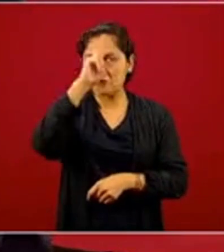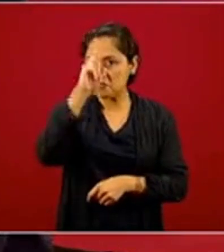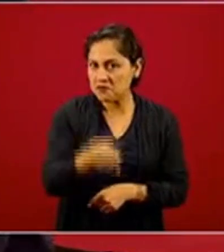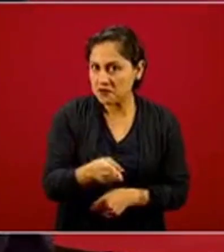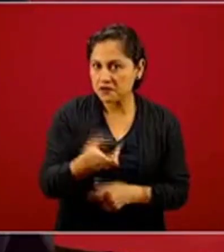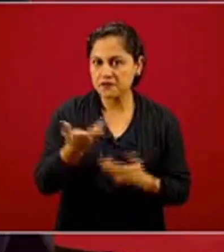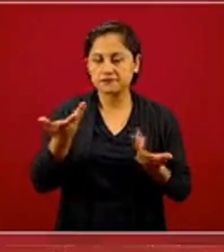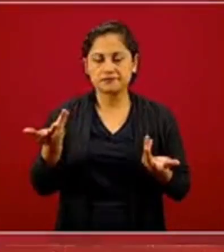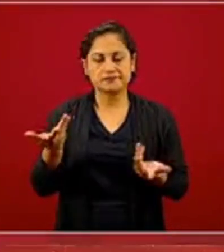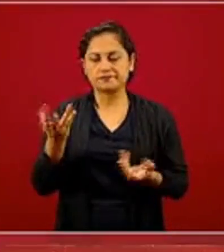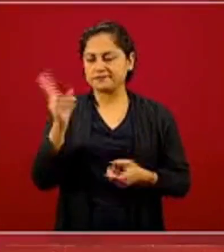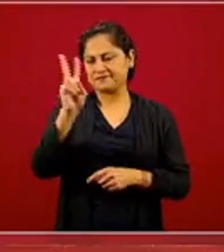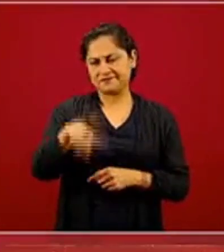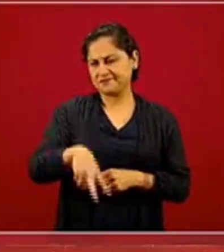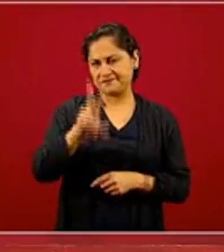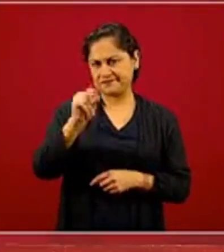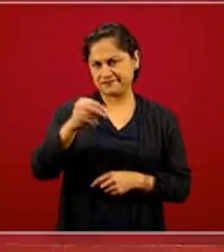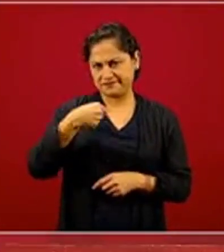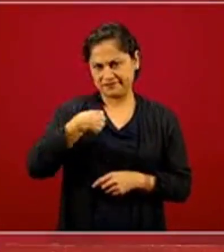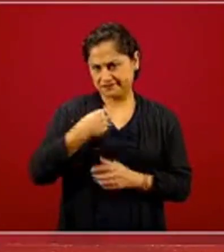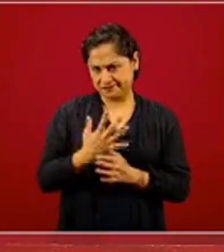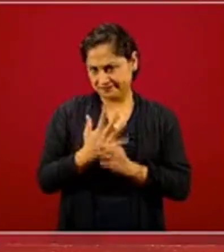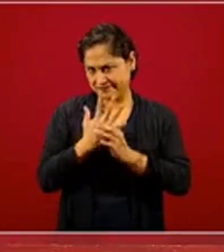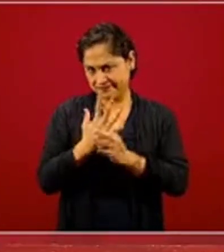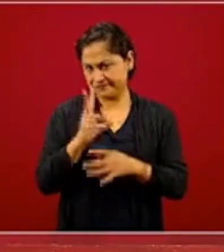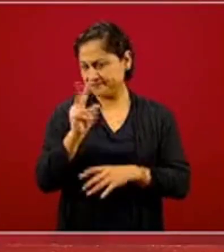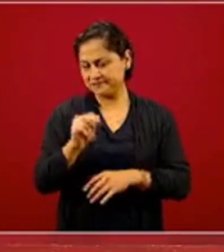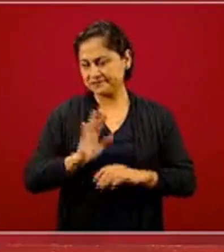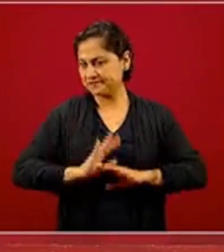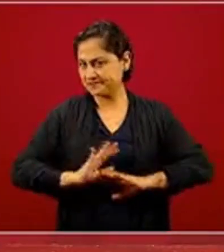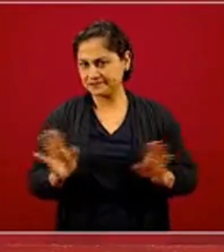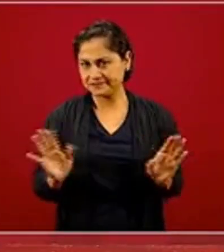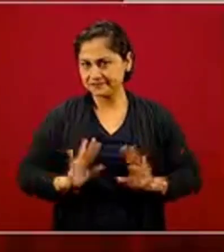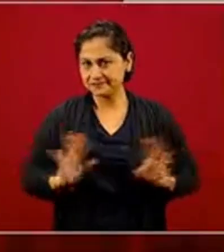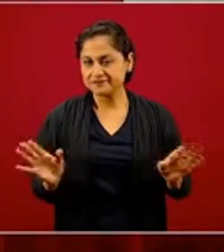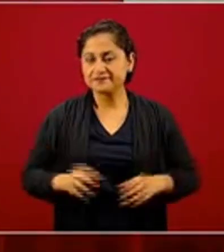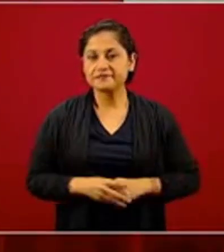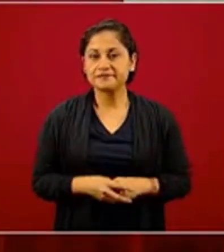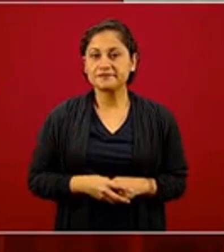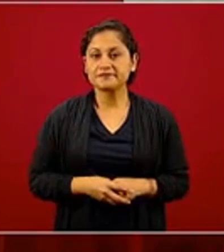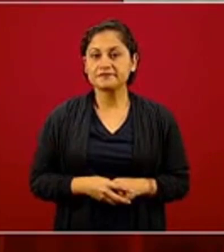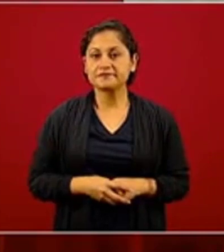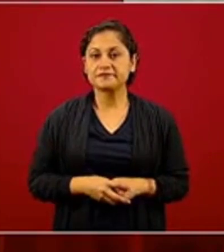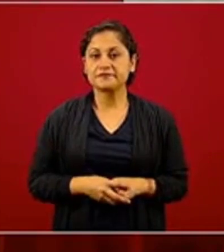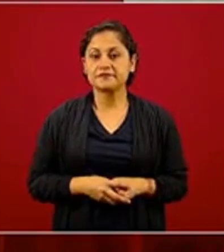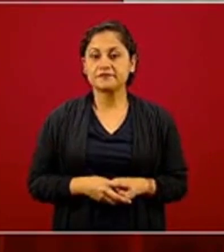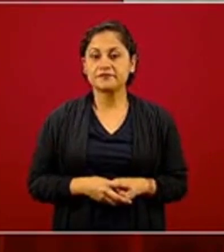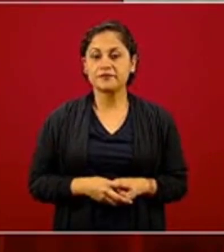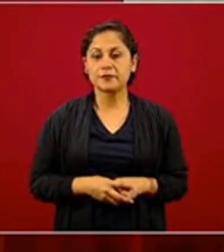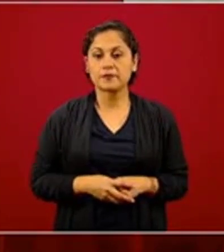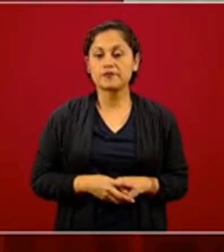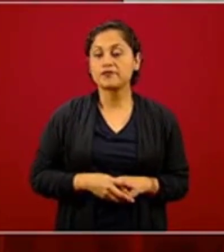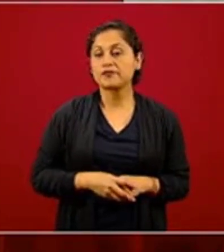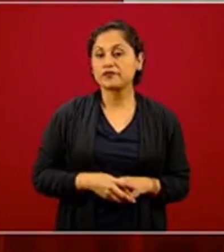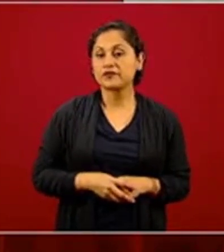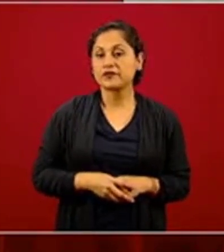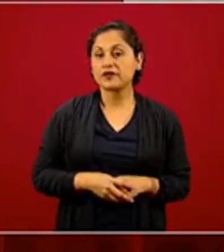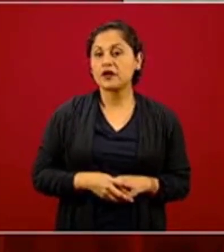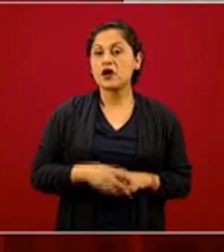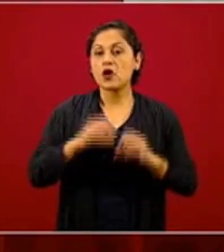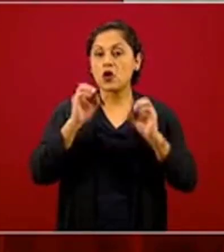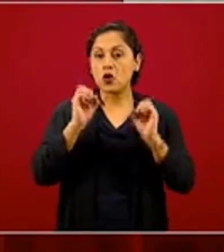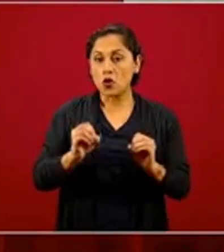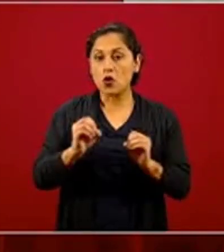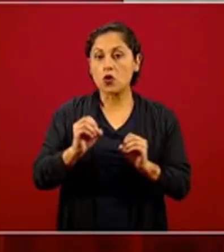que ha sido claro que no es el caso. Tampoco es que exista una disposición